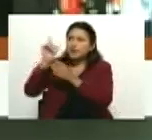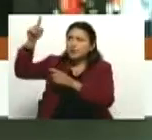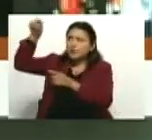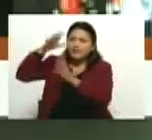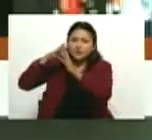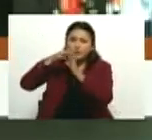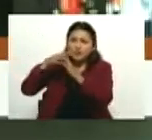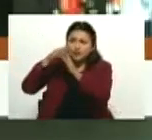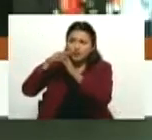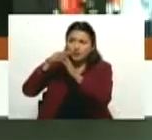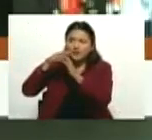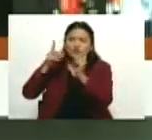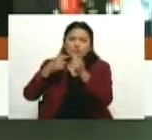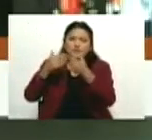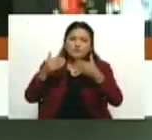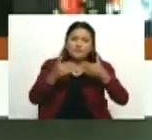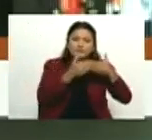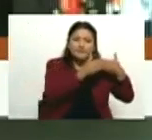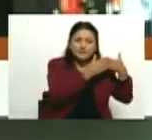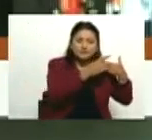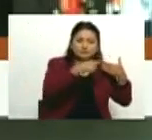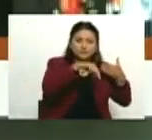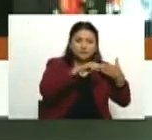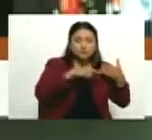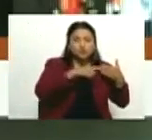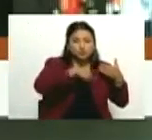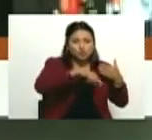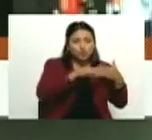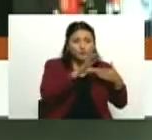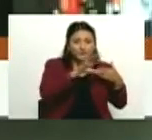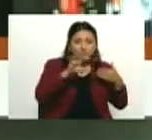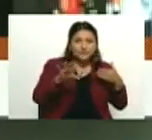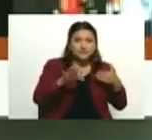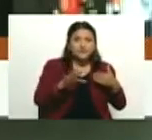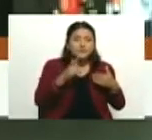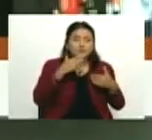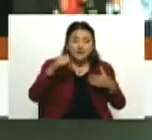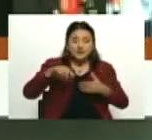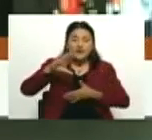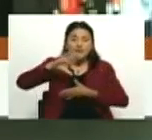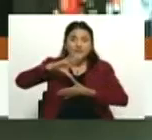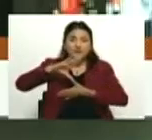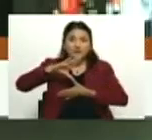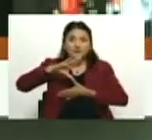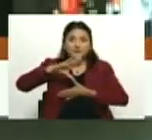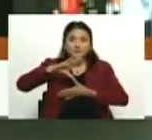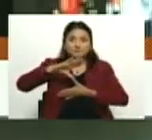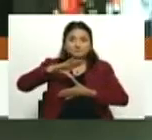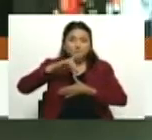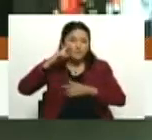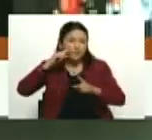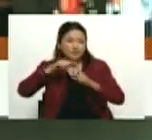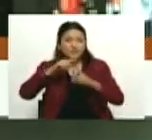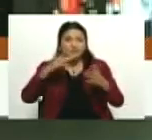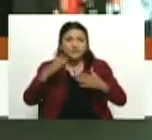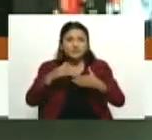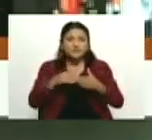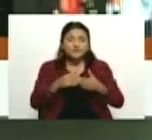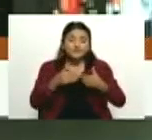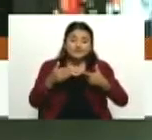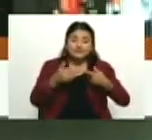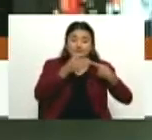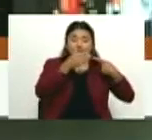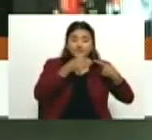Y viceversa también, ¿no? Hoy tienen aquí en América su vista dirigida, Cuba 70